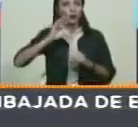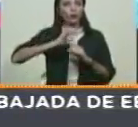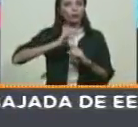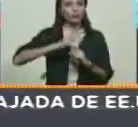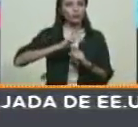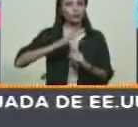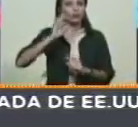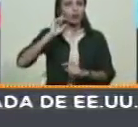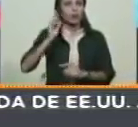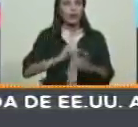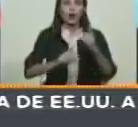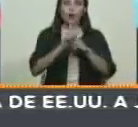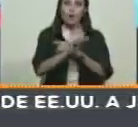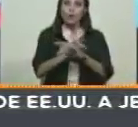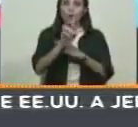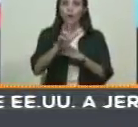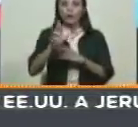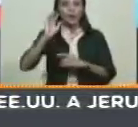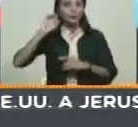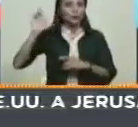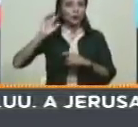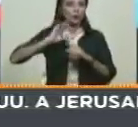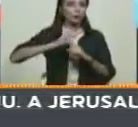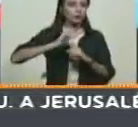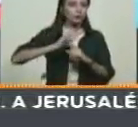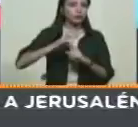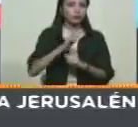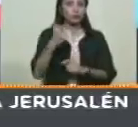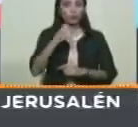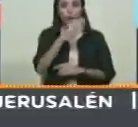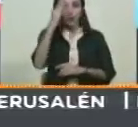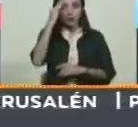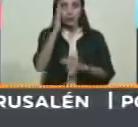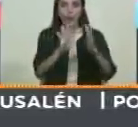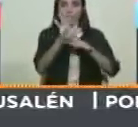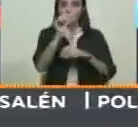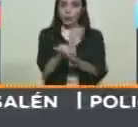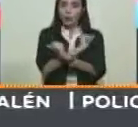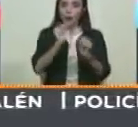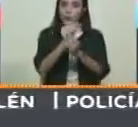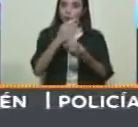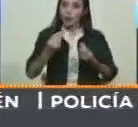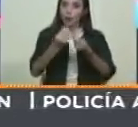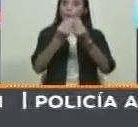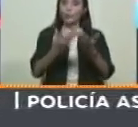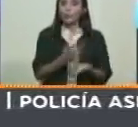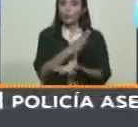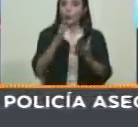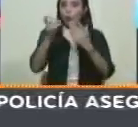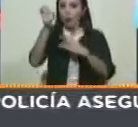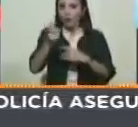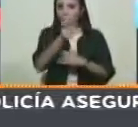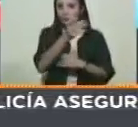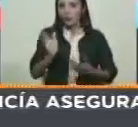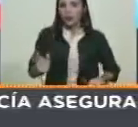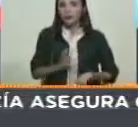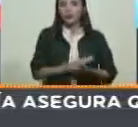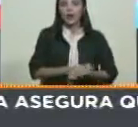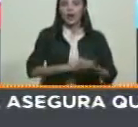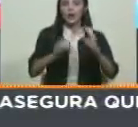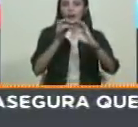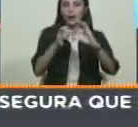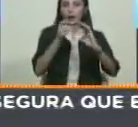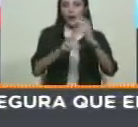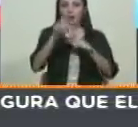a la cuenta de tres suenan a diez de carabobo y salimos a votar con el carnet del pcv a la una a las